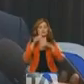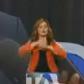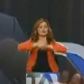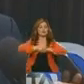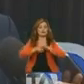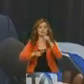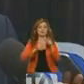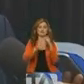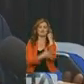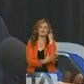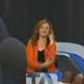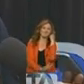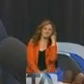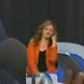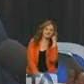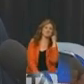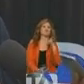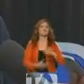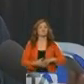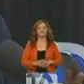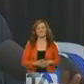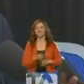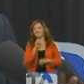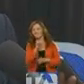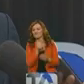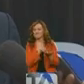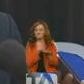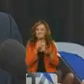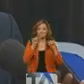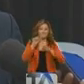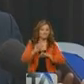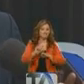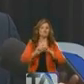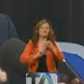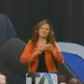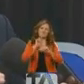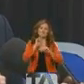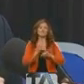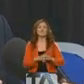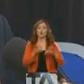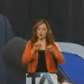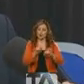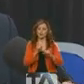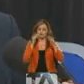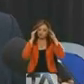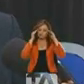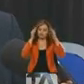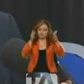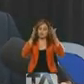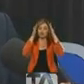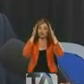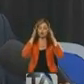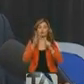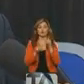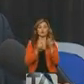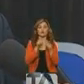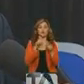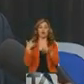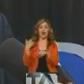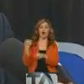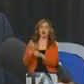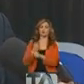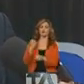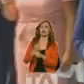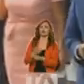de la población que no tiene los recursos altos. Es decir, personas que puedan pagar los mínimos montos posibles. Nosotros ya tenemos muchos años de